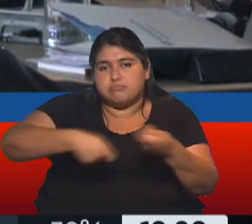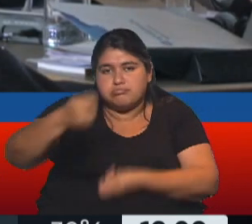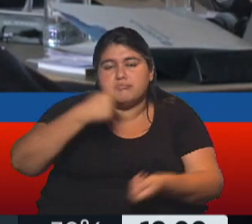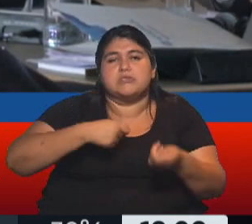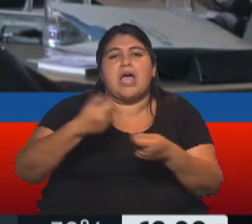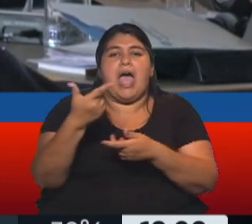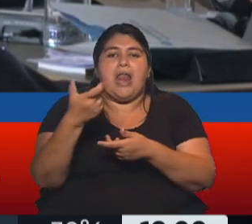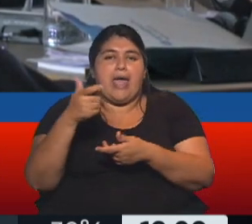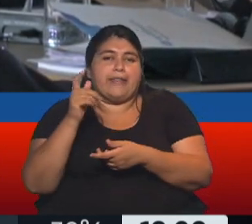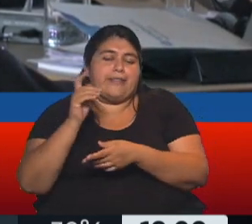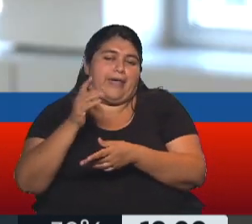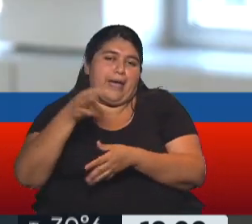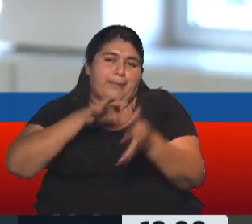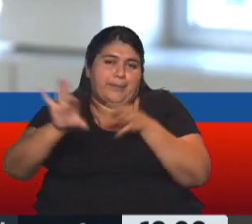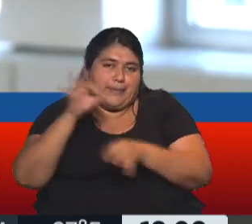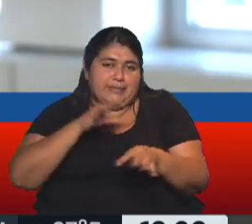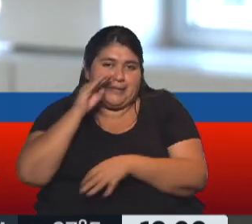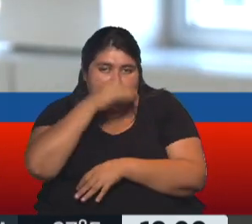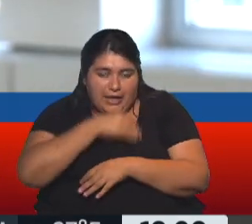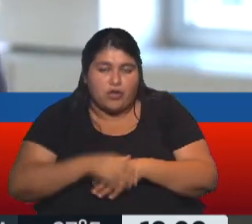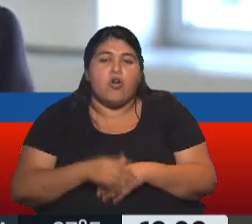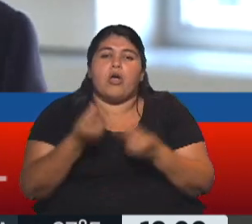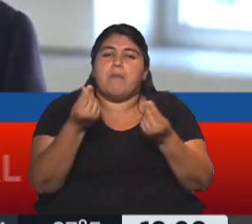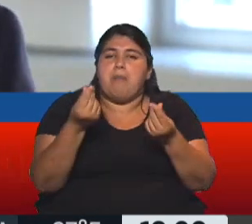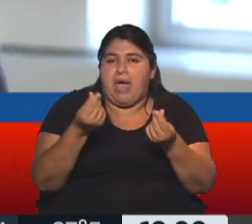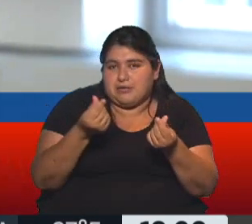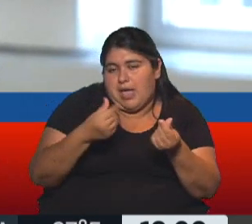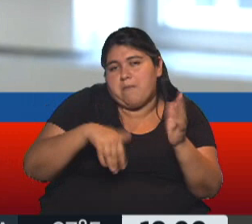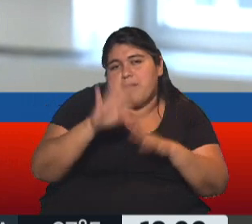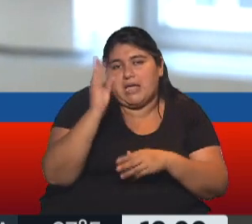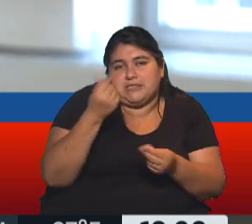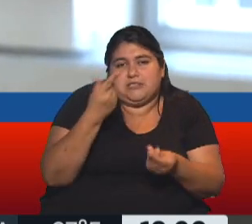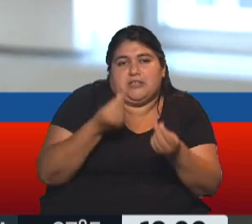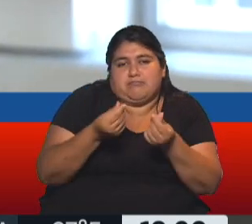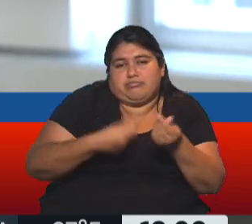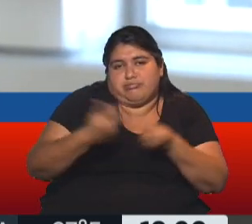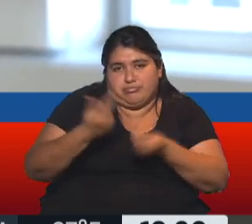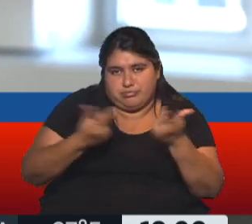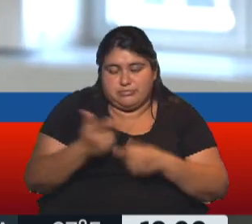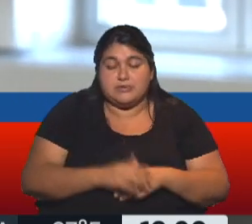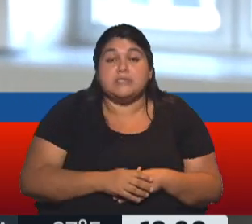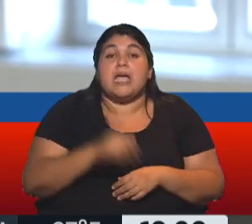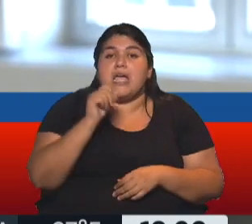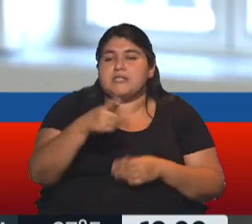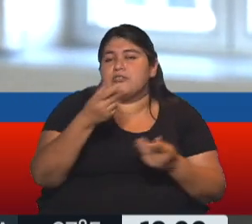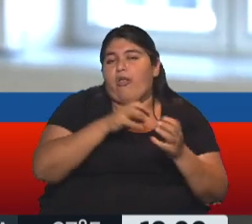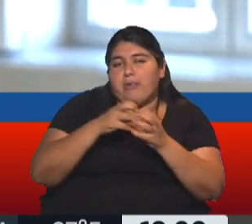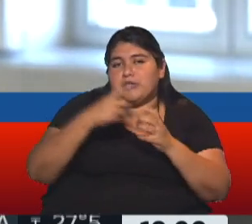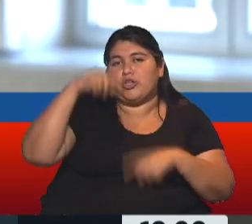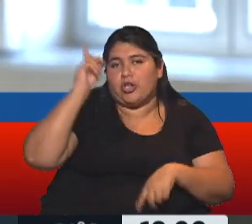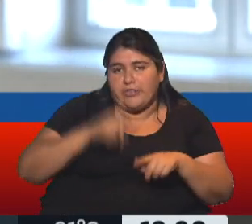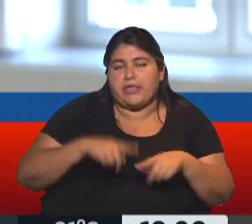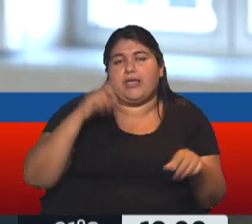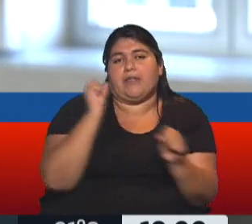de armas y el lavado de dinero. Temas que nos importan y mucho. Bueno, se debatió todo el día, se trabajó